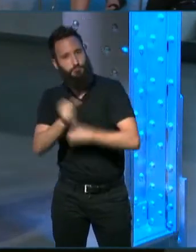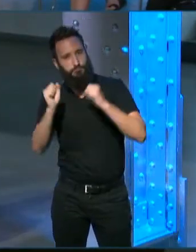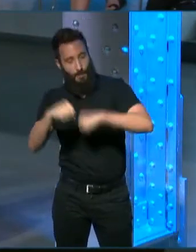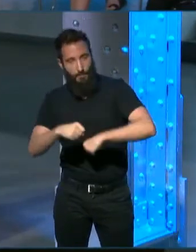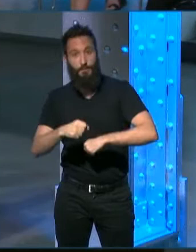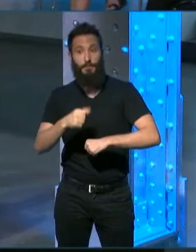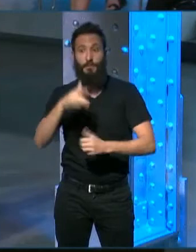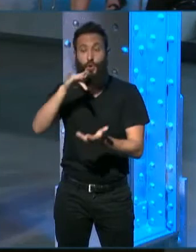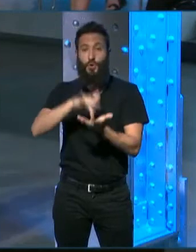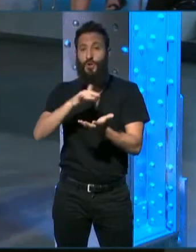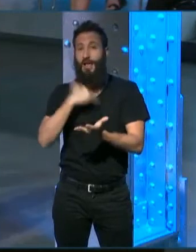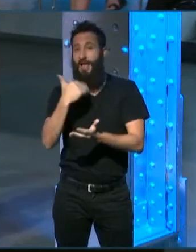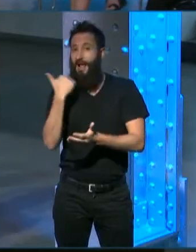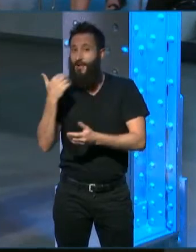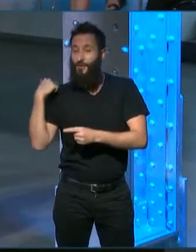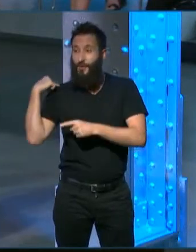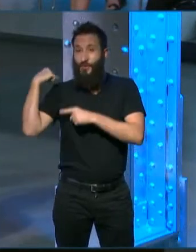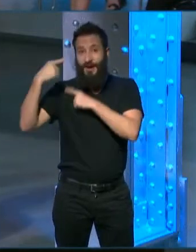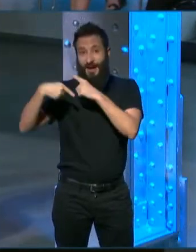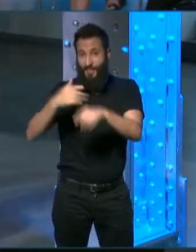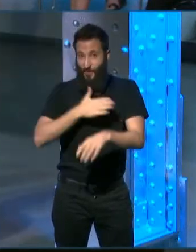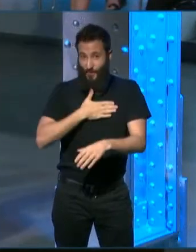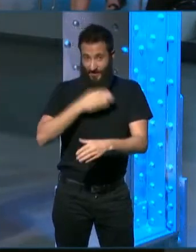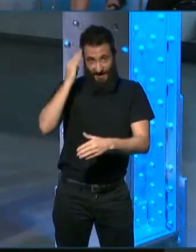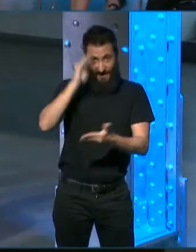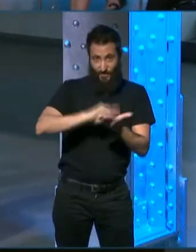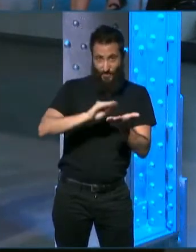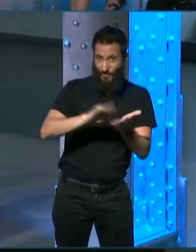nuestra generación de escritores es que somos un montón.